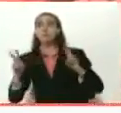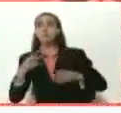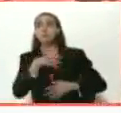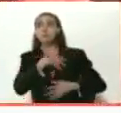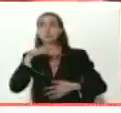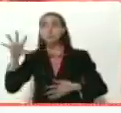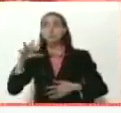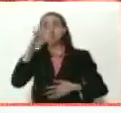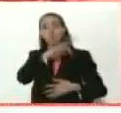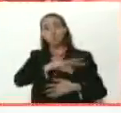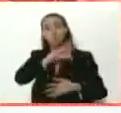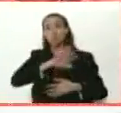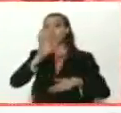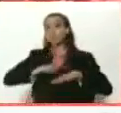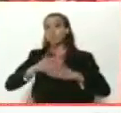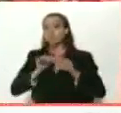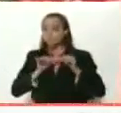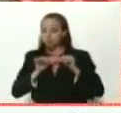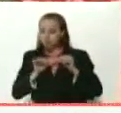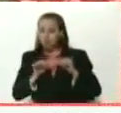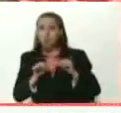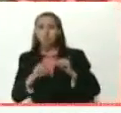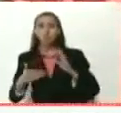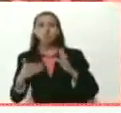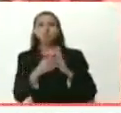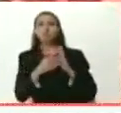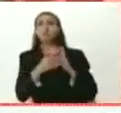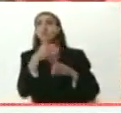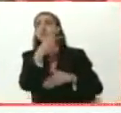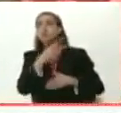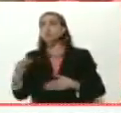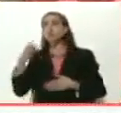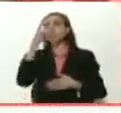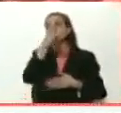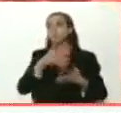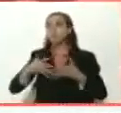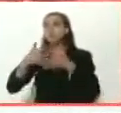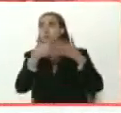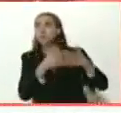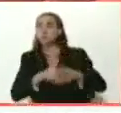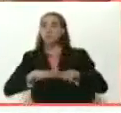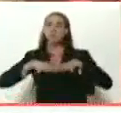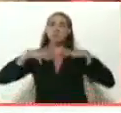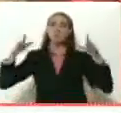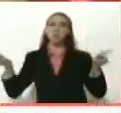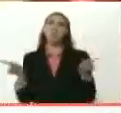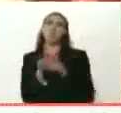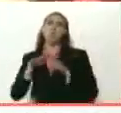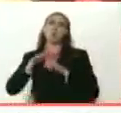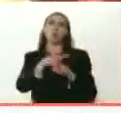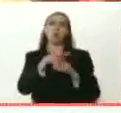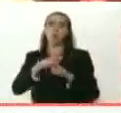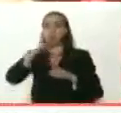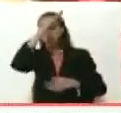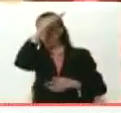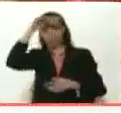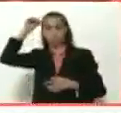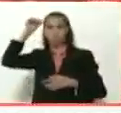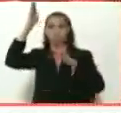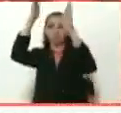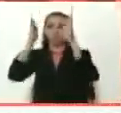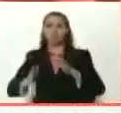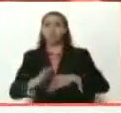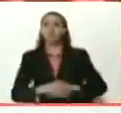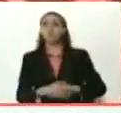socialista para que no siga siendo agredida por el violador, más gran violador del mundo, Donald Trump.